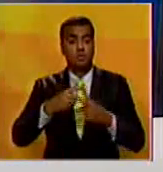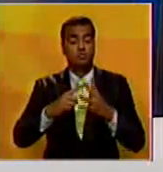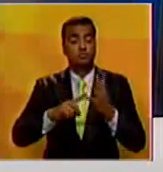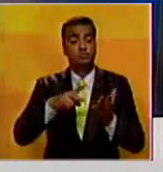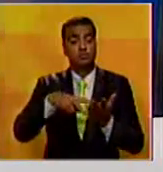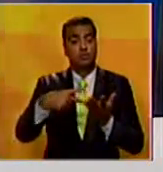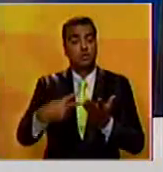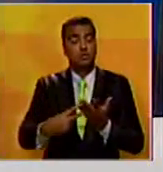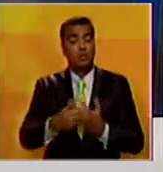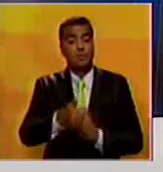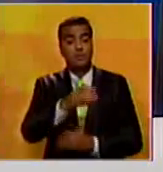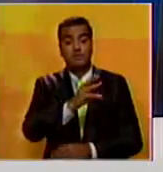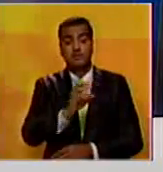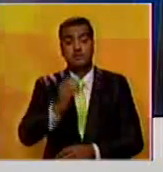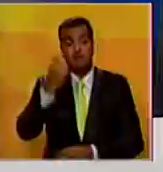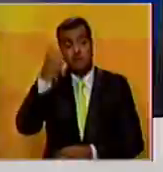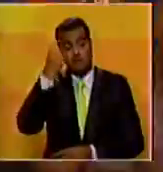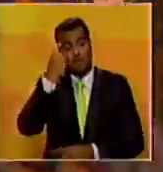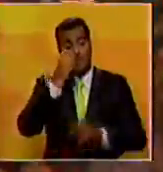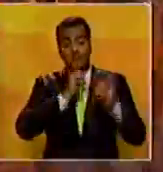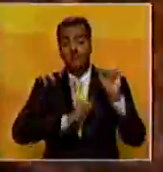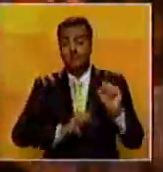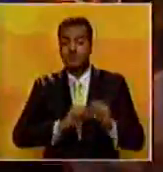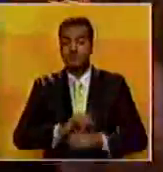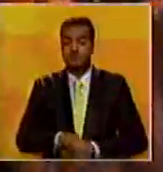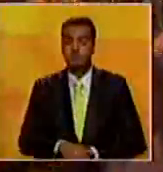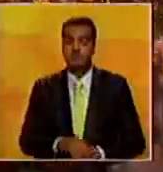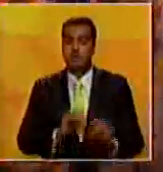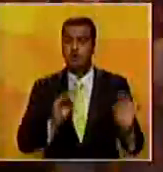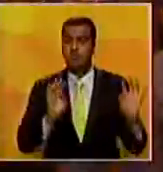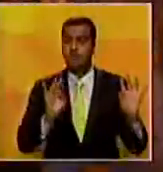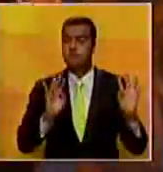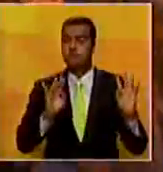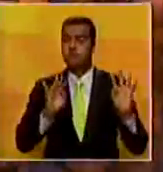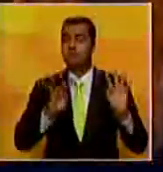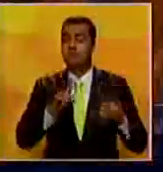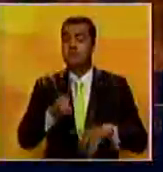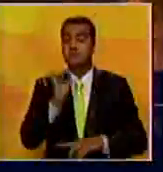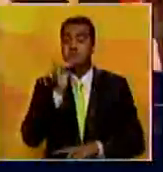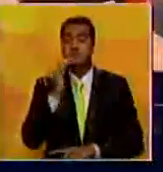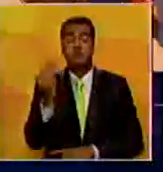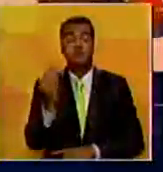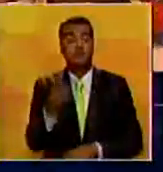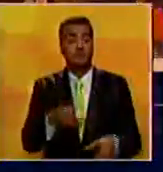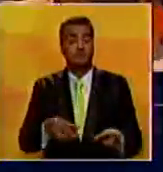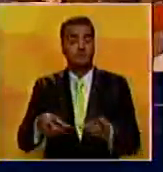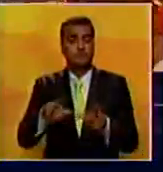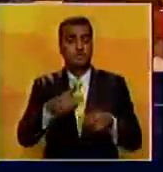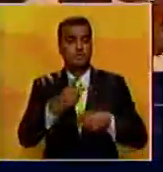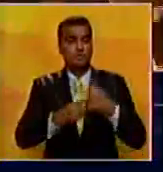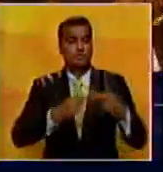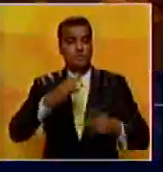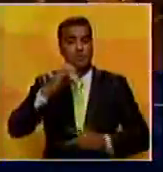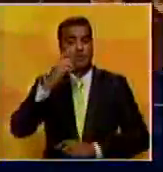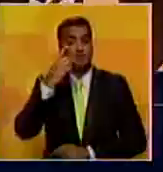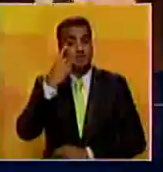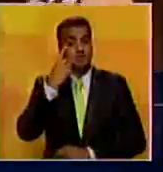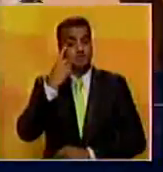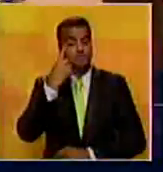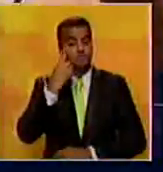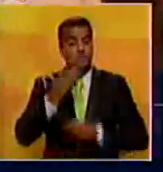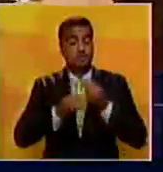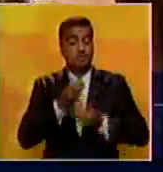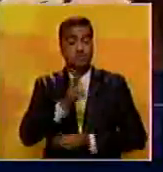los caídos en los más de 60 días de protestas. Durante la movilización también denunció la supuesta llegada de unidades y equipos procedentes de China para